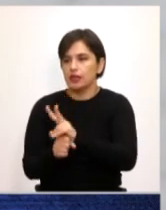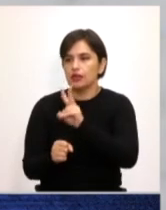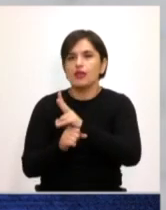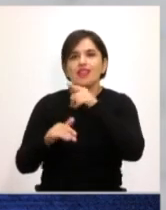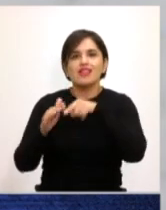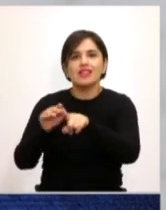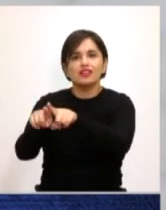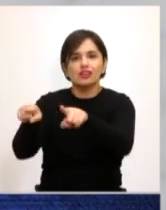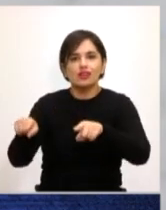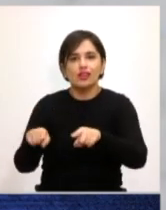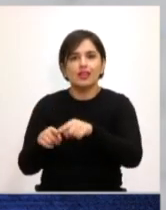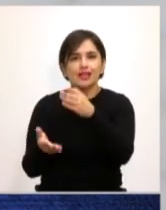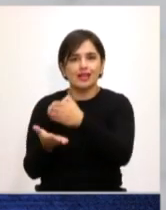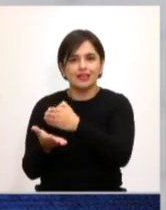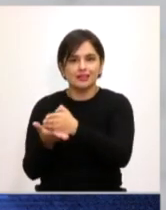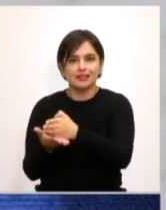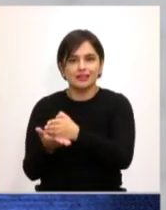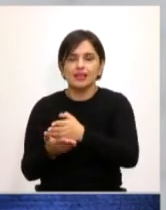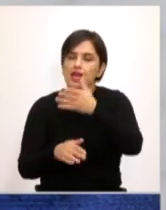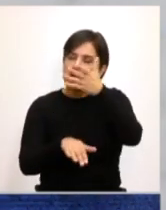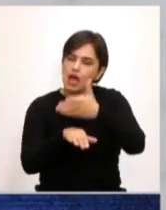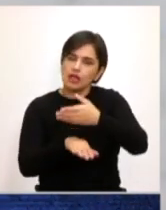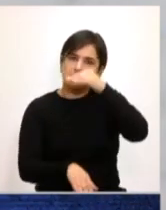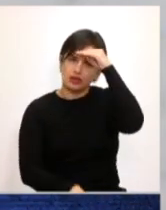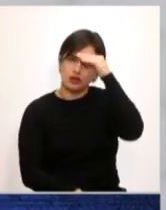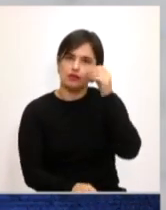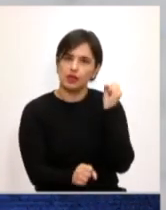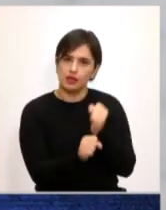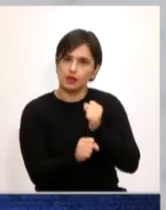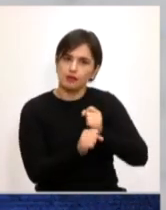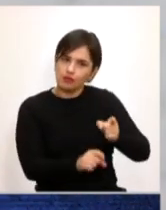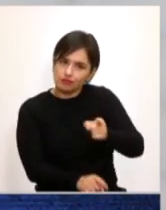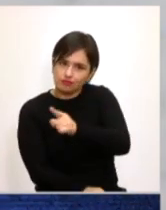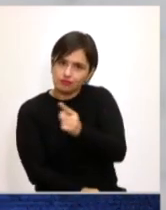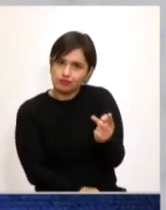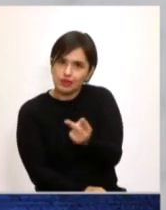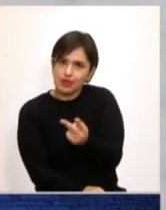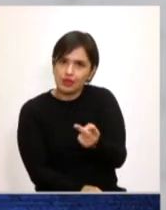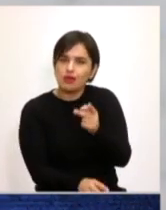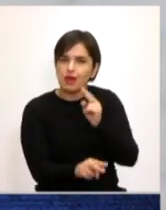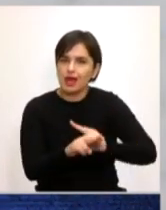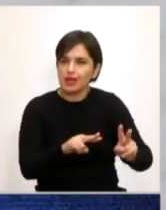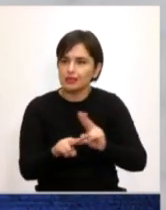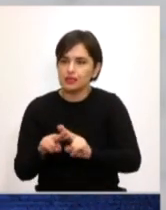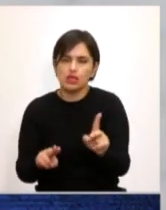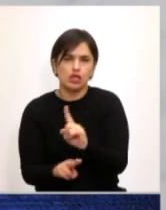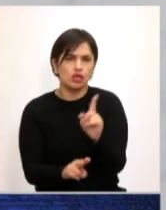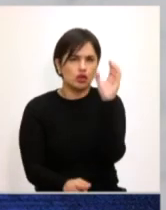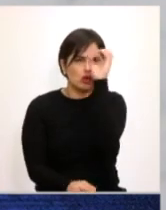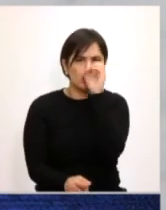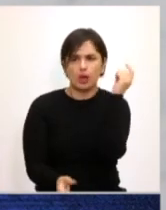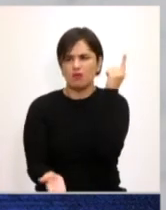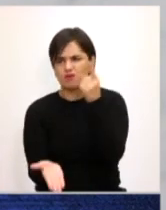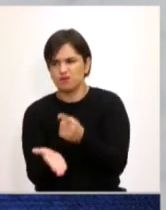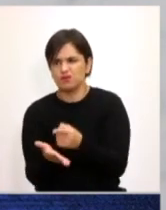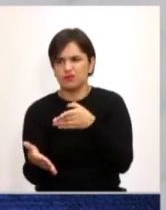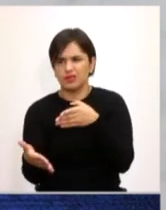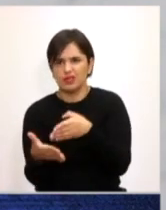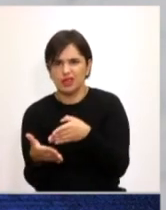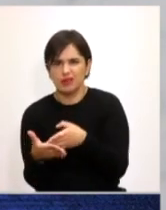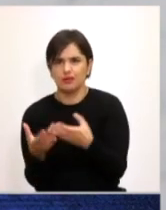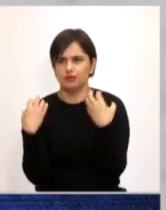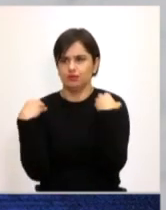sala de clases. Tenemos que confiar en el trabajo que ellos realizan y no buscar imponerles más trabas y